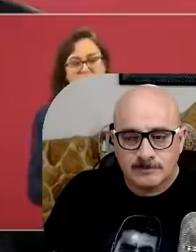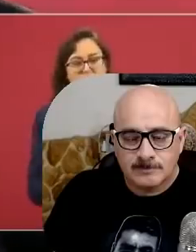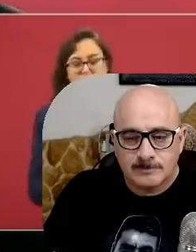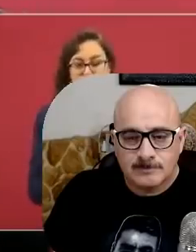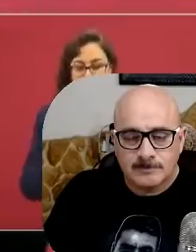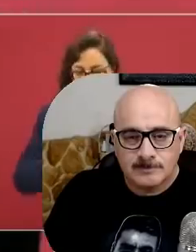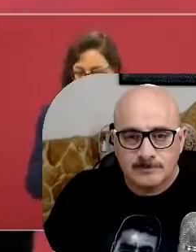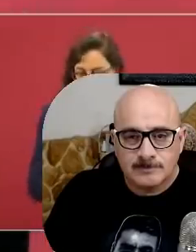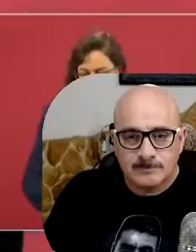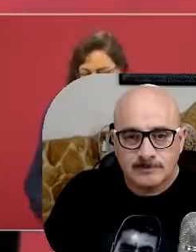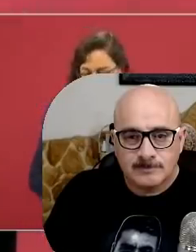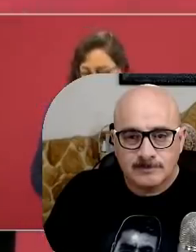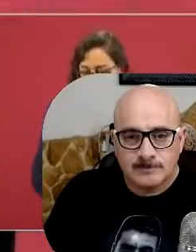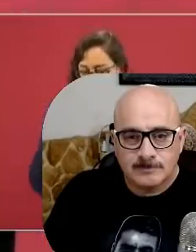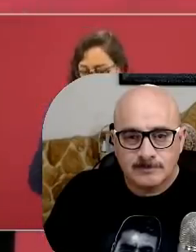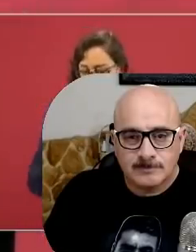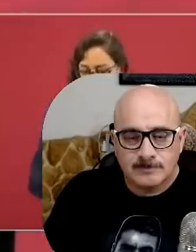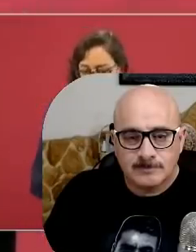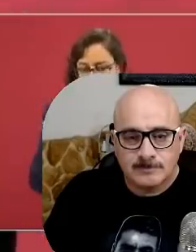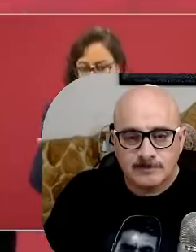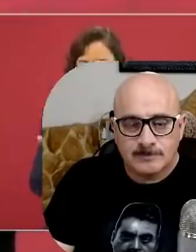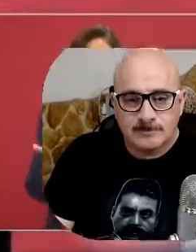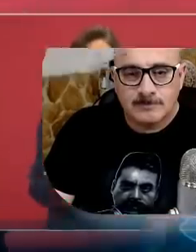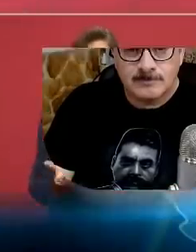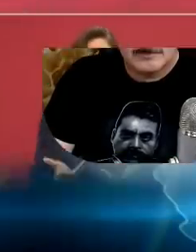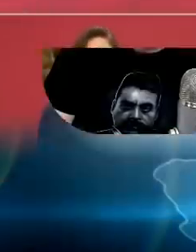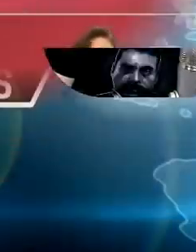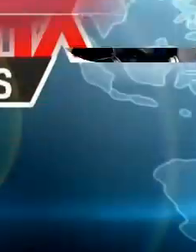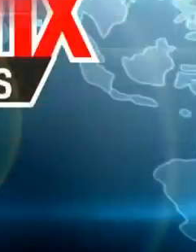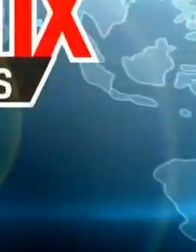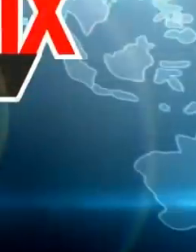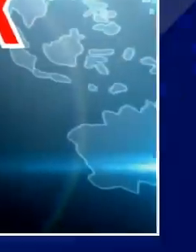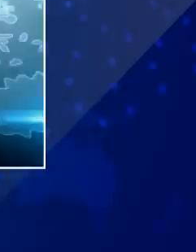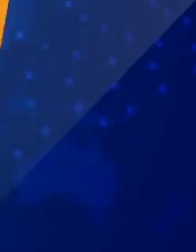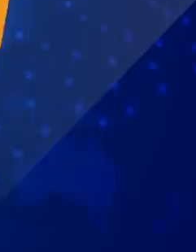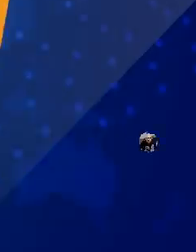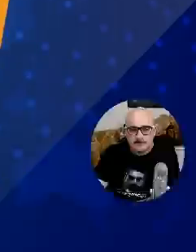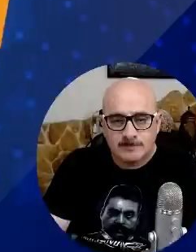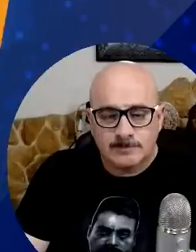mexicano. Lo digo con todo respeto.